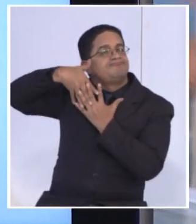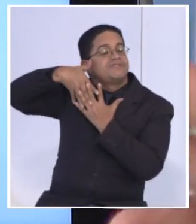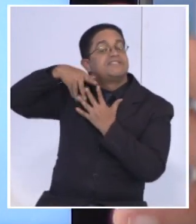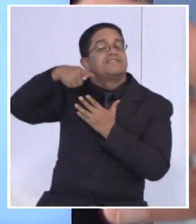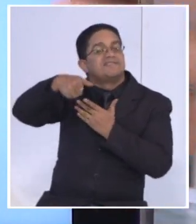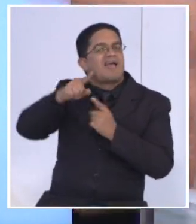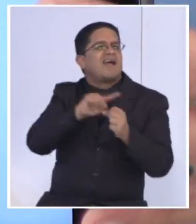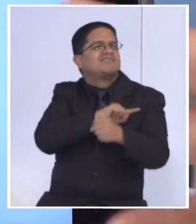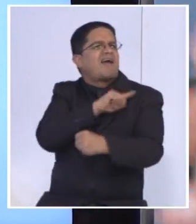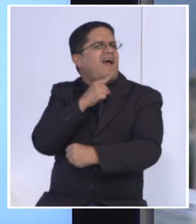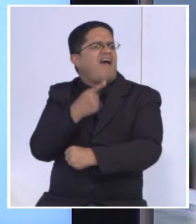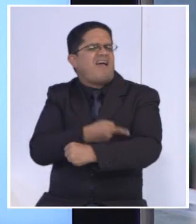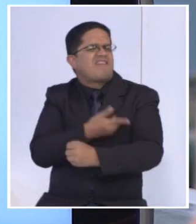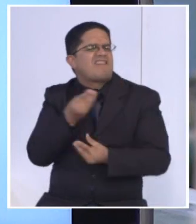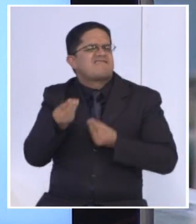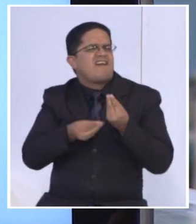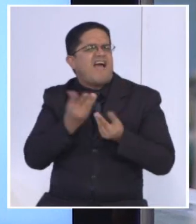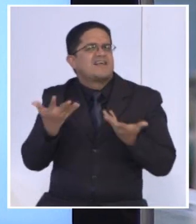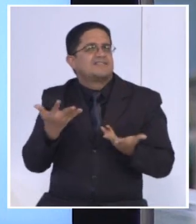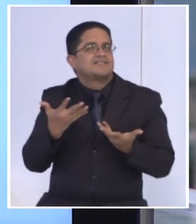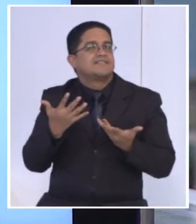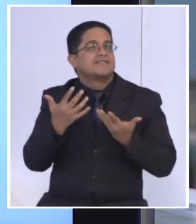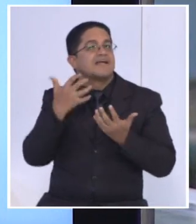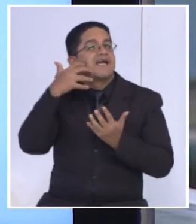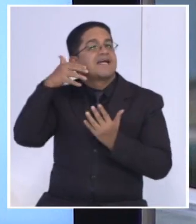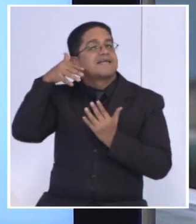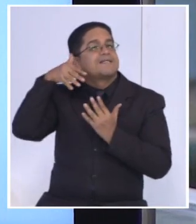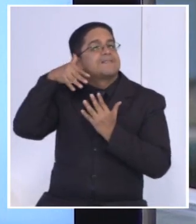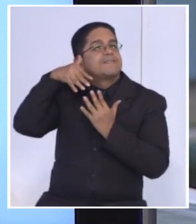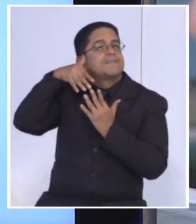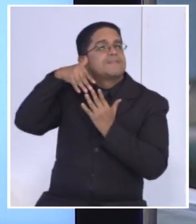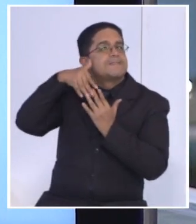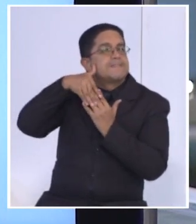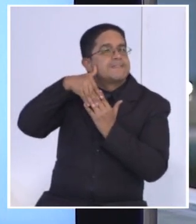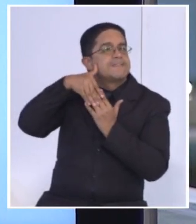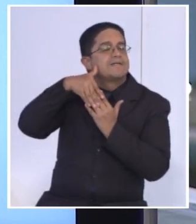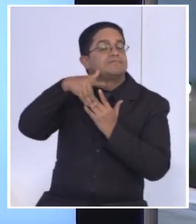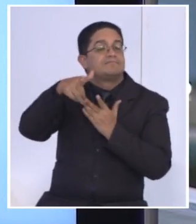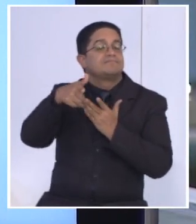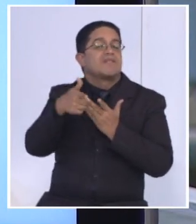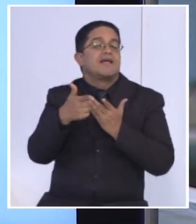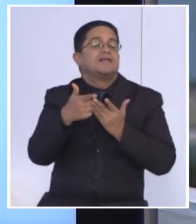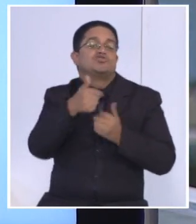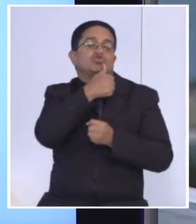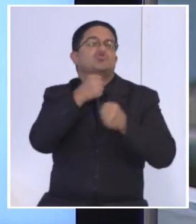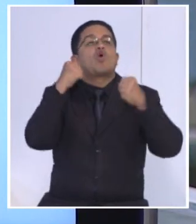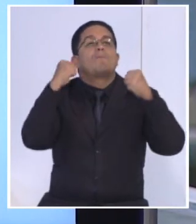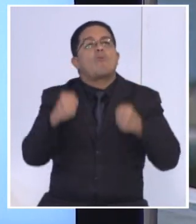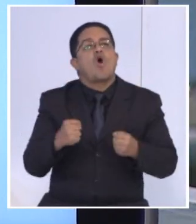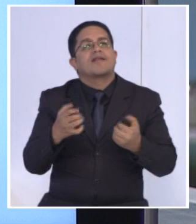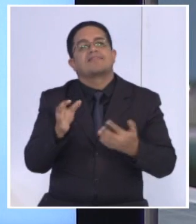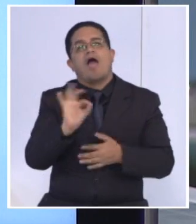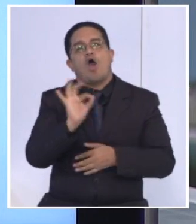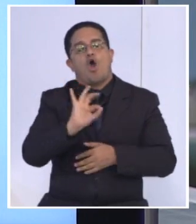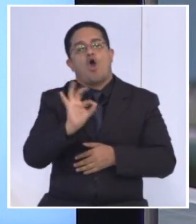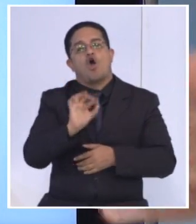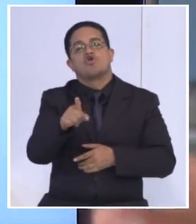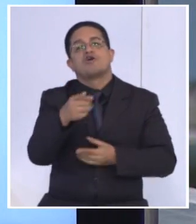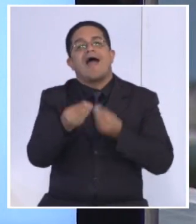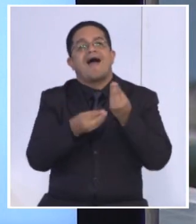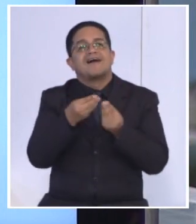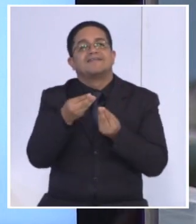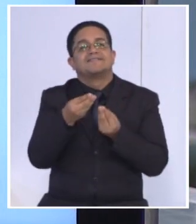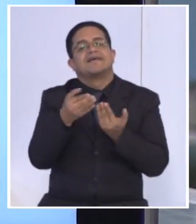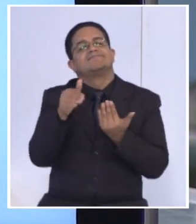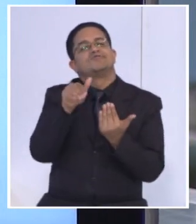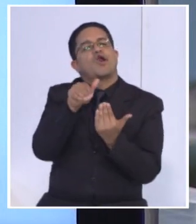va a derivar como tal en superficies que van a soportar o van a generar la fricción